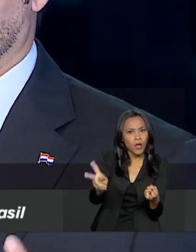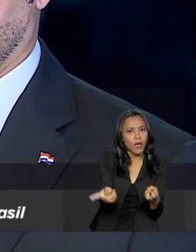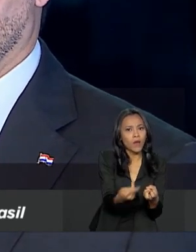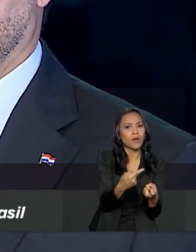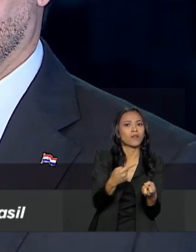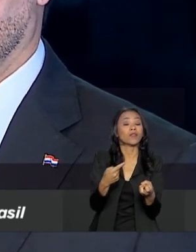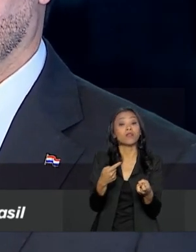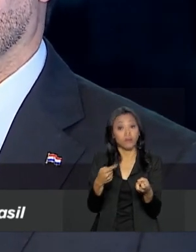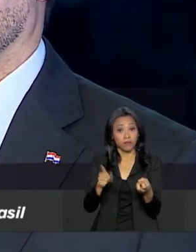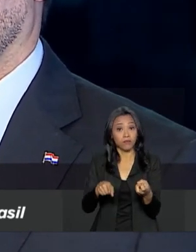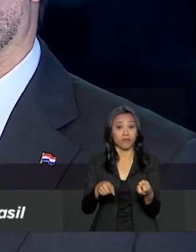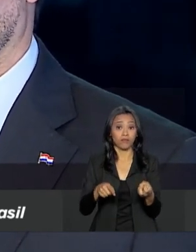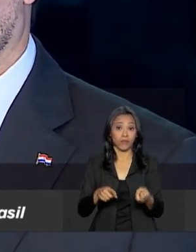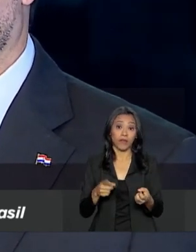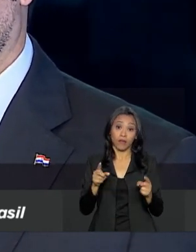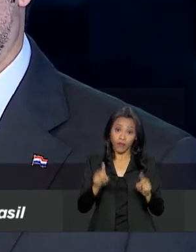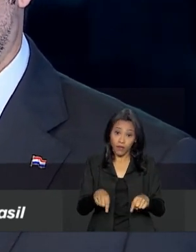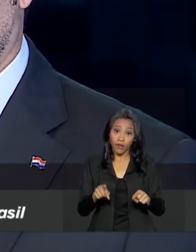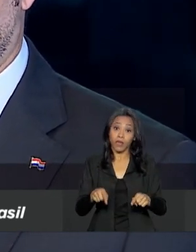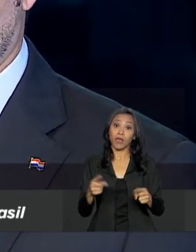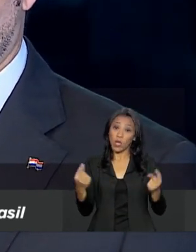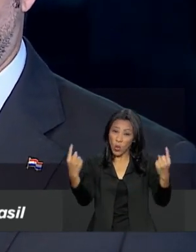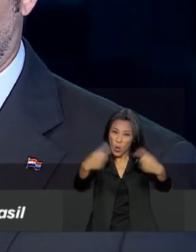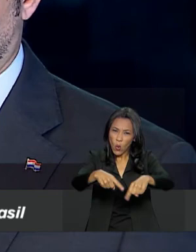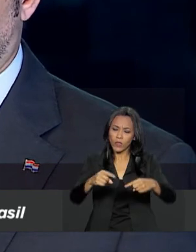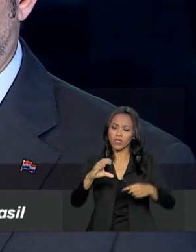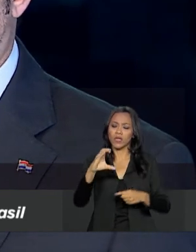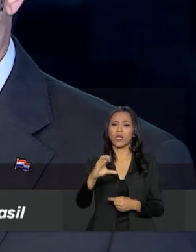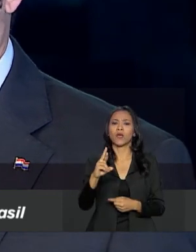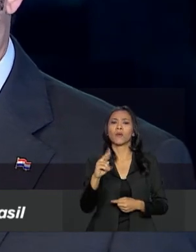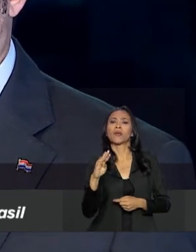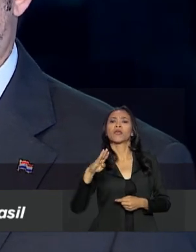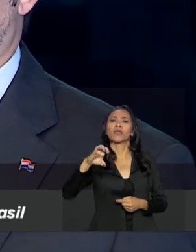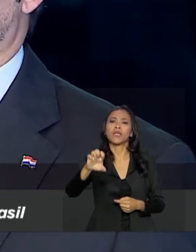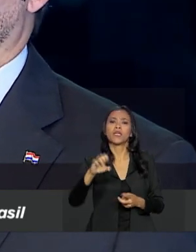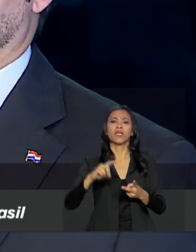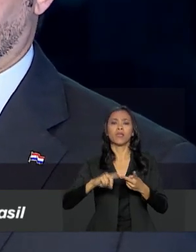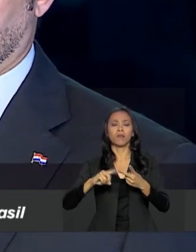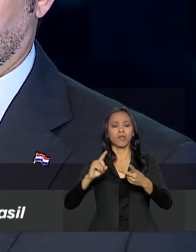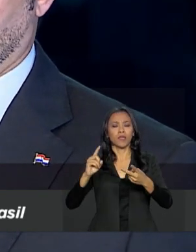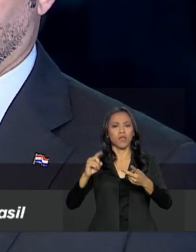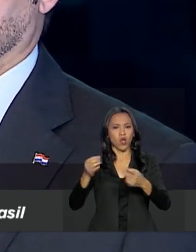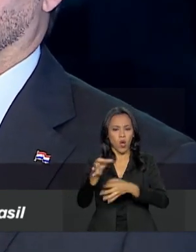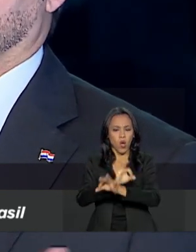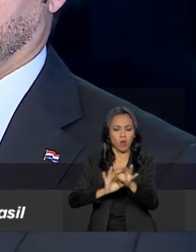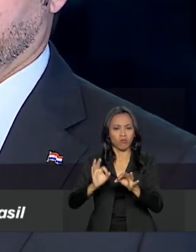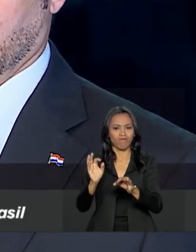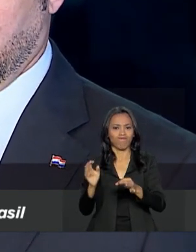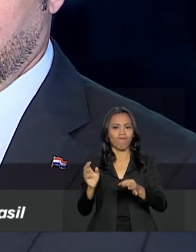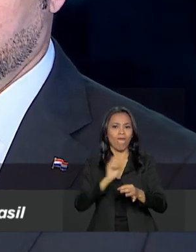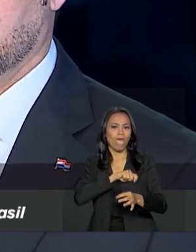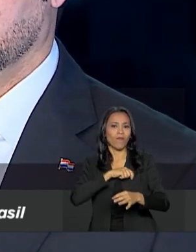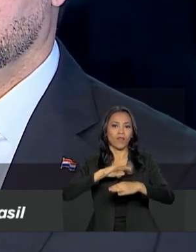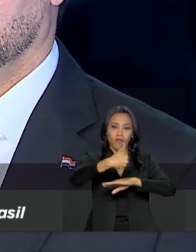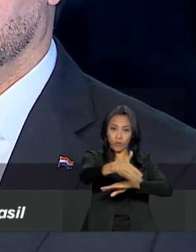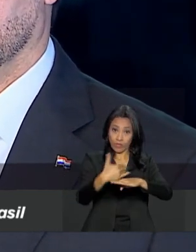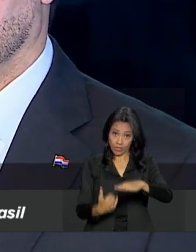nuestro esfuerzo compartido para luchar contra el crimen organizado en las triples fronteras y en todas nuestras